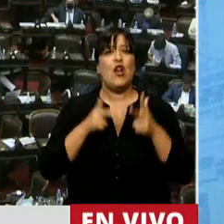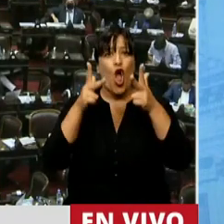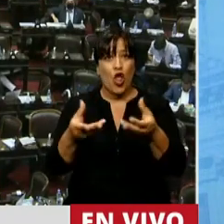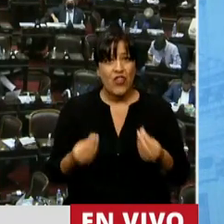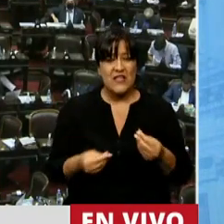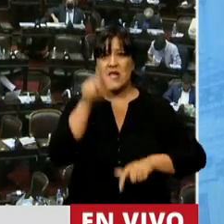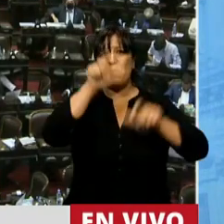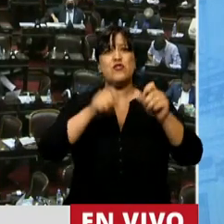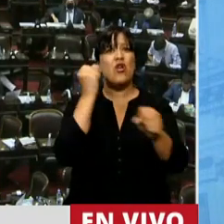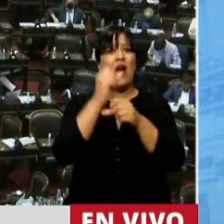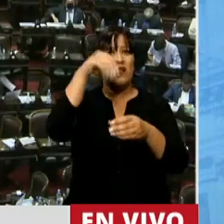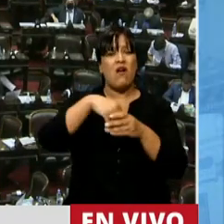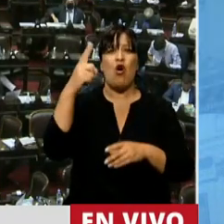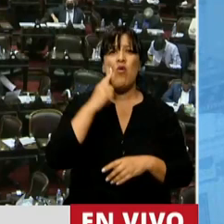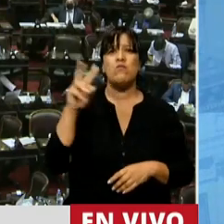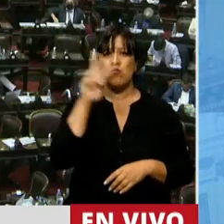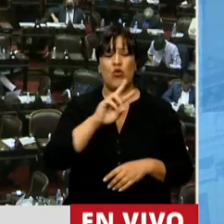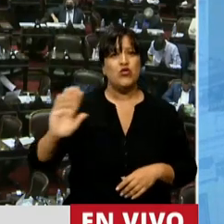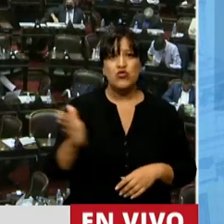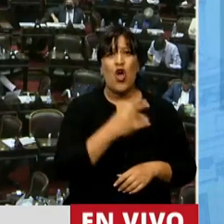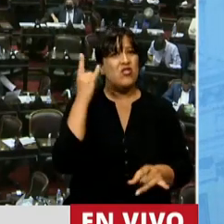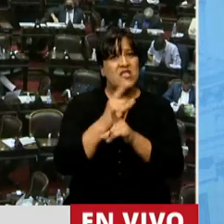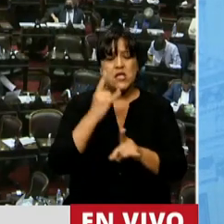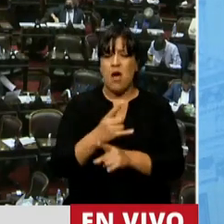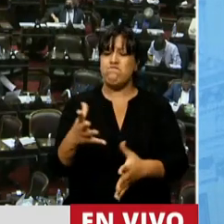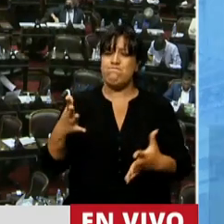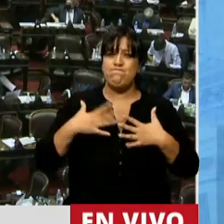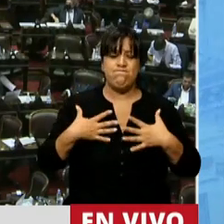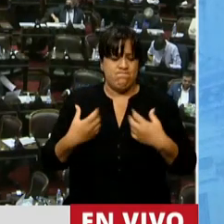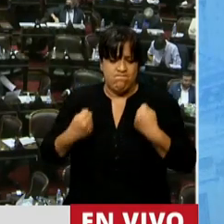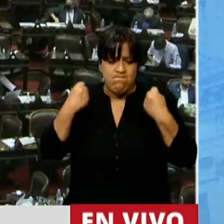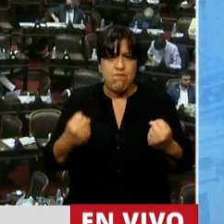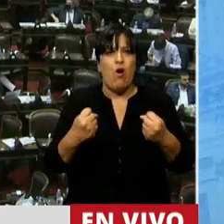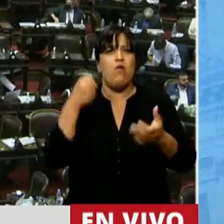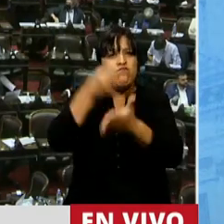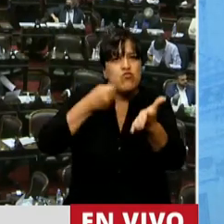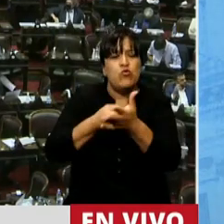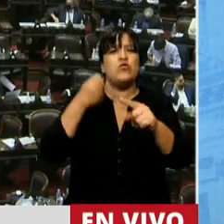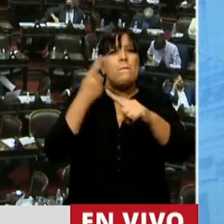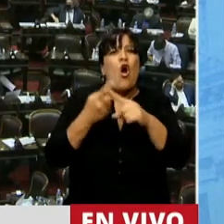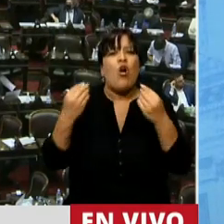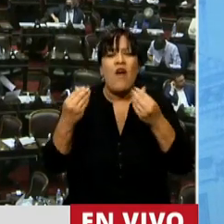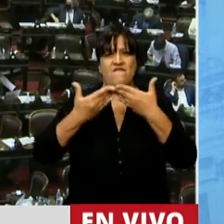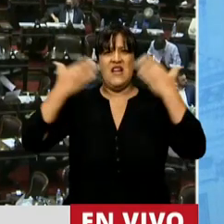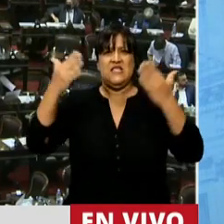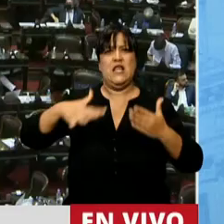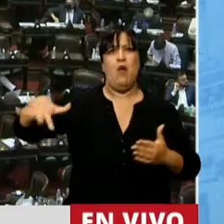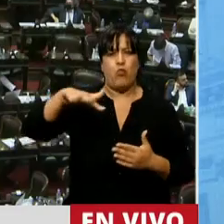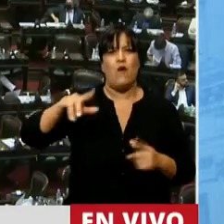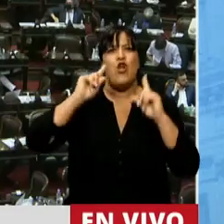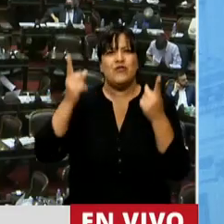los trabajadores y las trabajadoras que siempre ponemos el pecho y el cuero por la felicidad del pueblo y